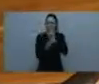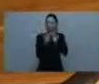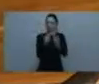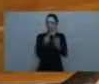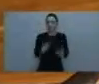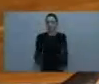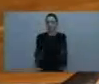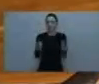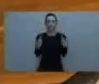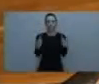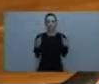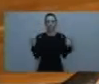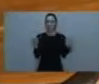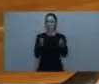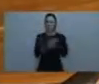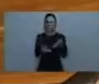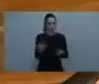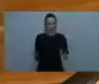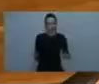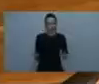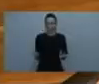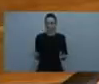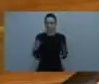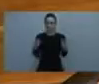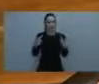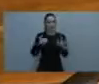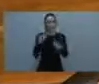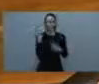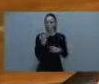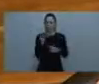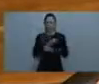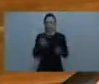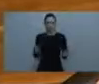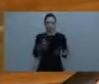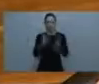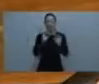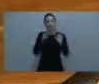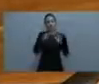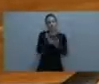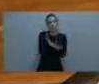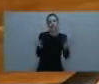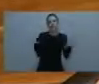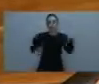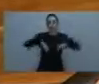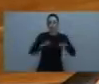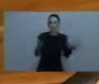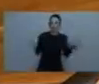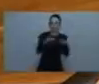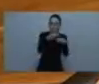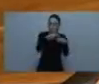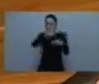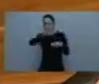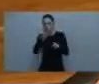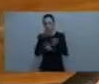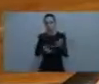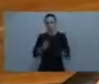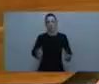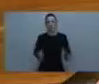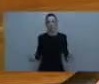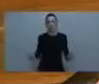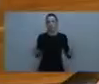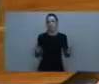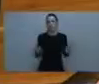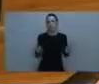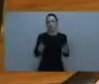esa responsabilidad. ¿Eso supone que me cierre a acuerdos con otras fuerzas políticas? No, en absoluto, con ninguna. Creo que